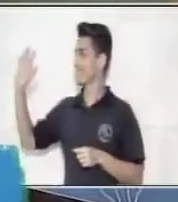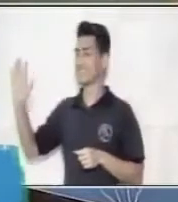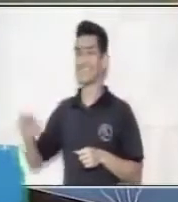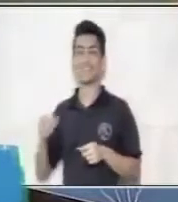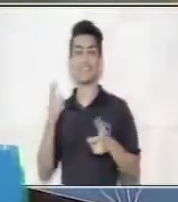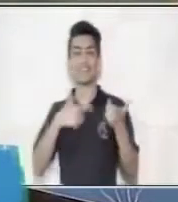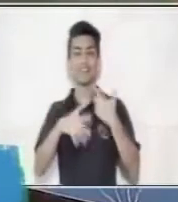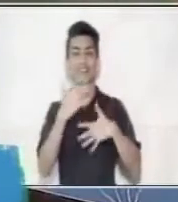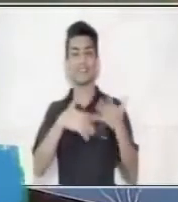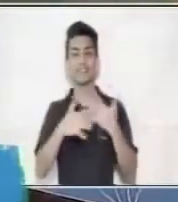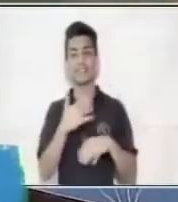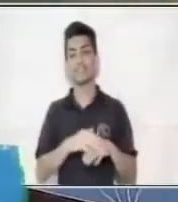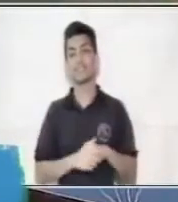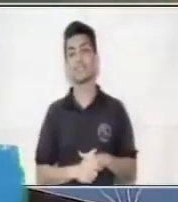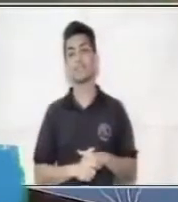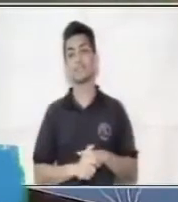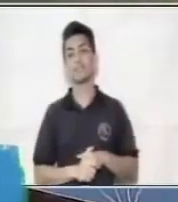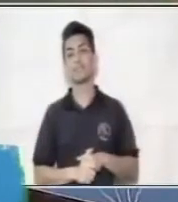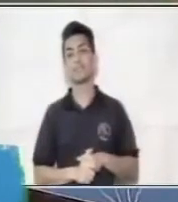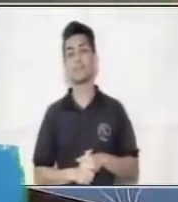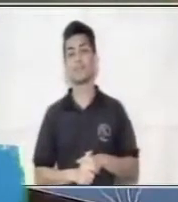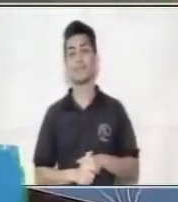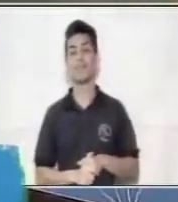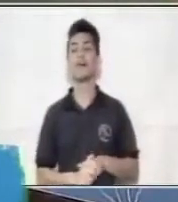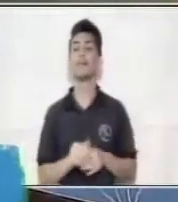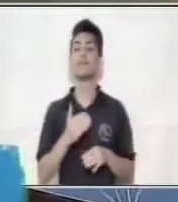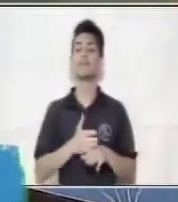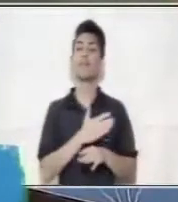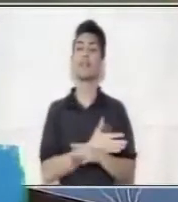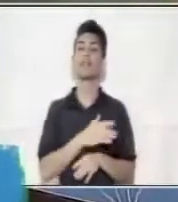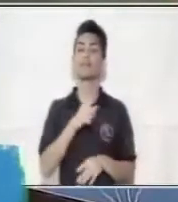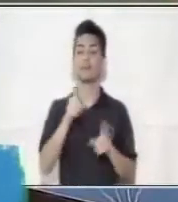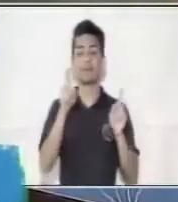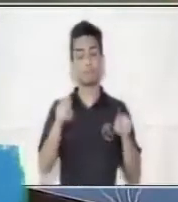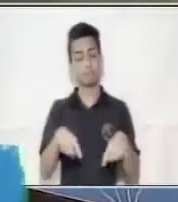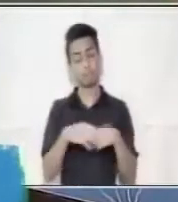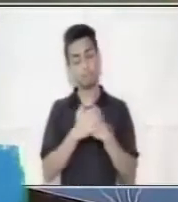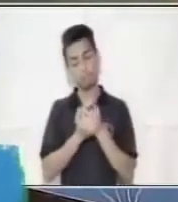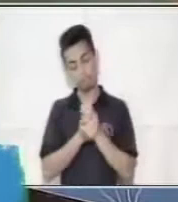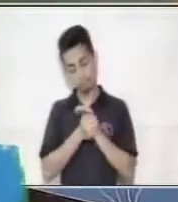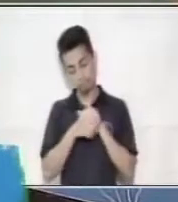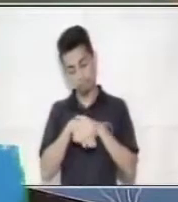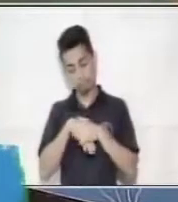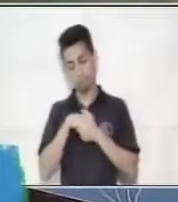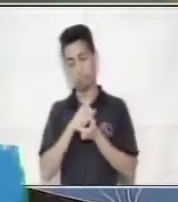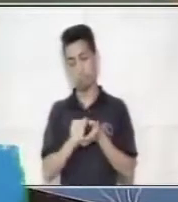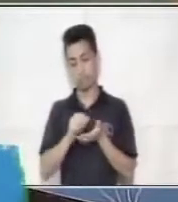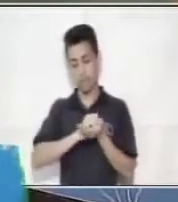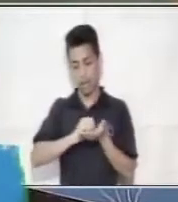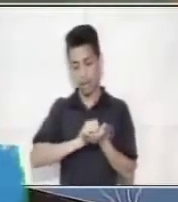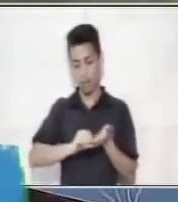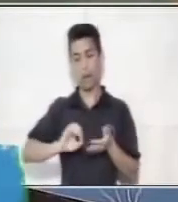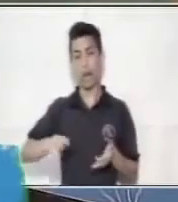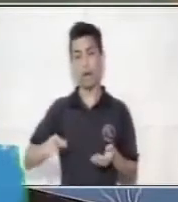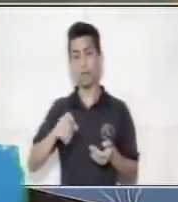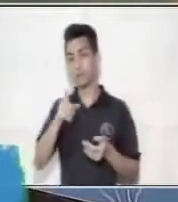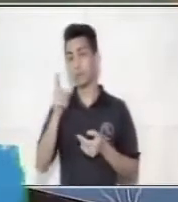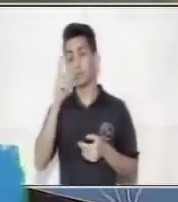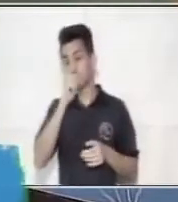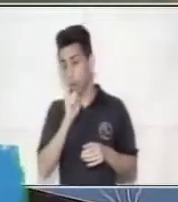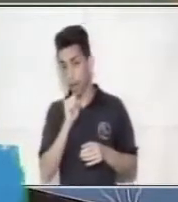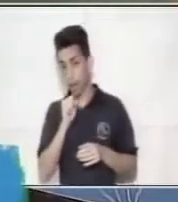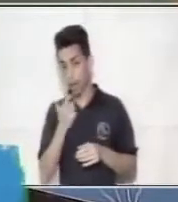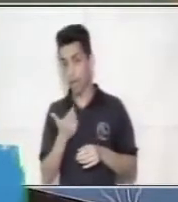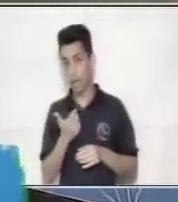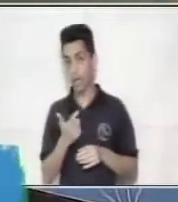gusto. Antes de empezar, te recomiendo que laves tus manos constantemente con agua y jabón. Y si no tienes agua y